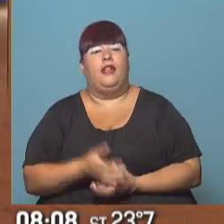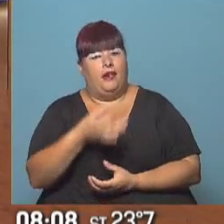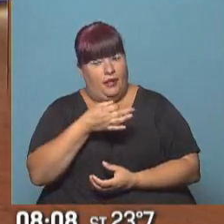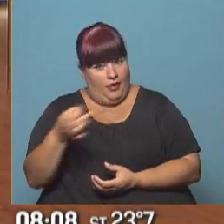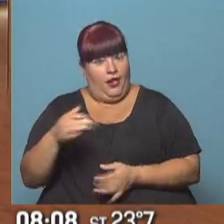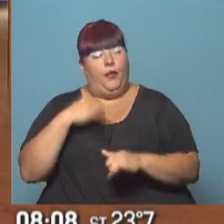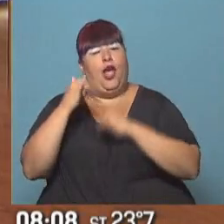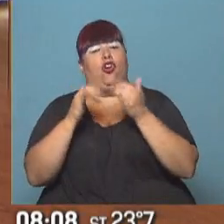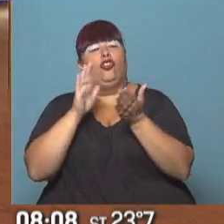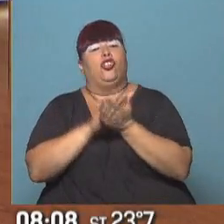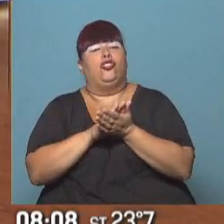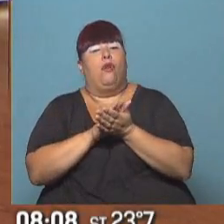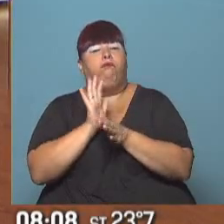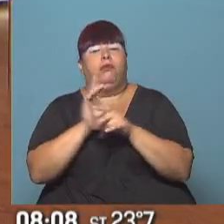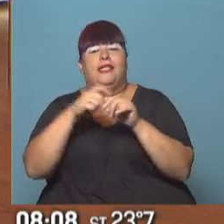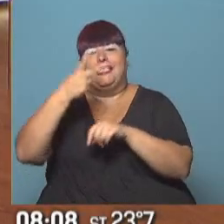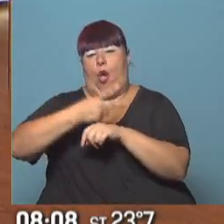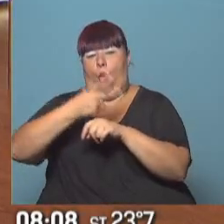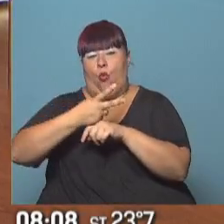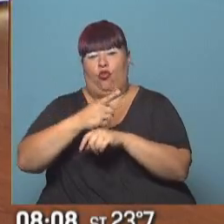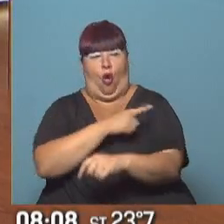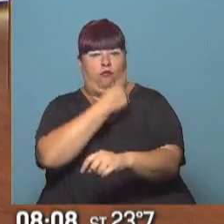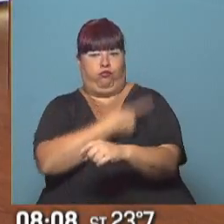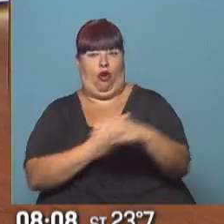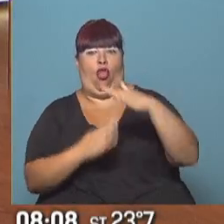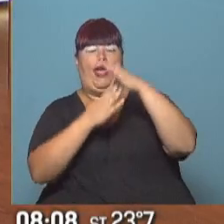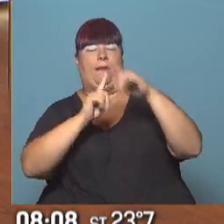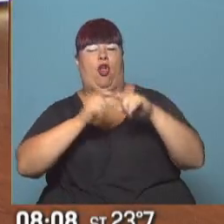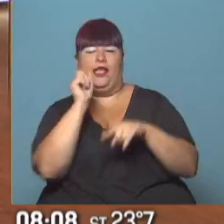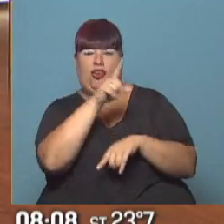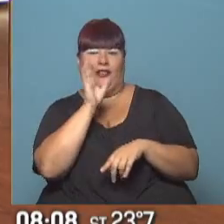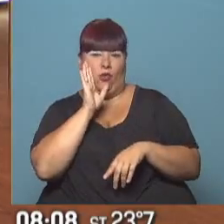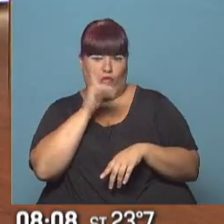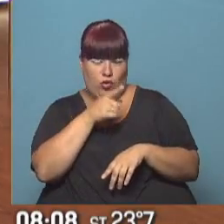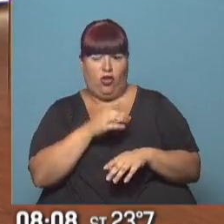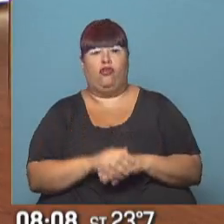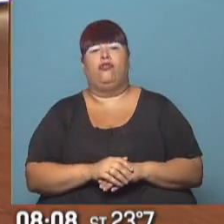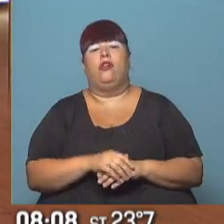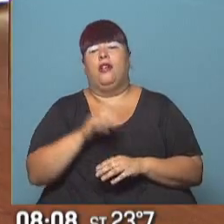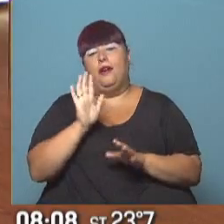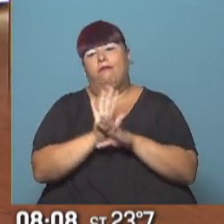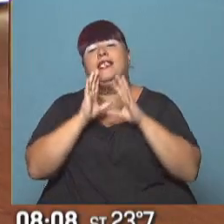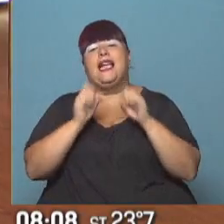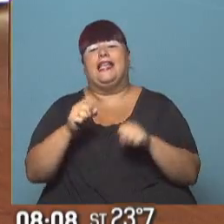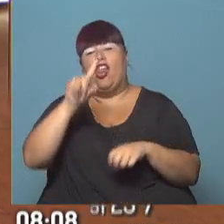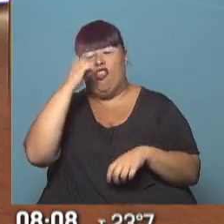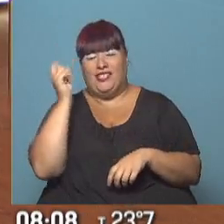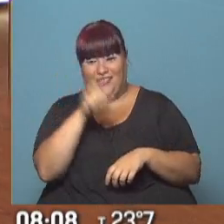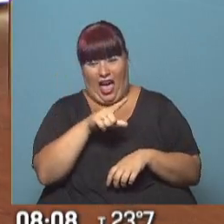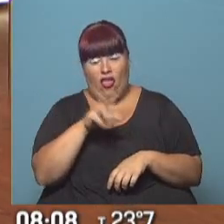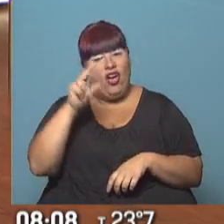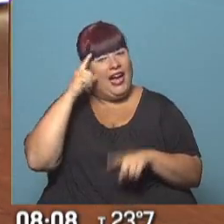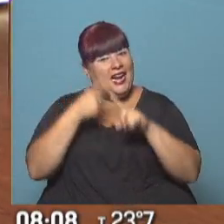Así Sana, y para hablar de quién sería el número dos en el poder político, ejecutivo en Estados Unidos, que venía a ser el secretario de Estado.